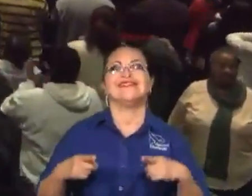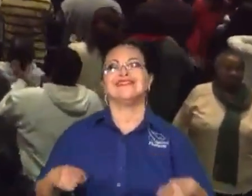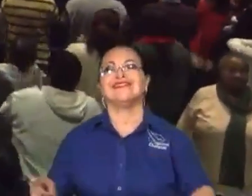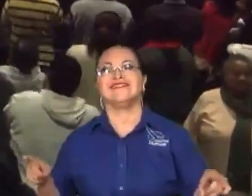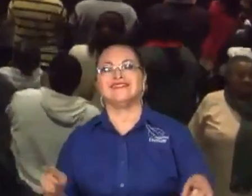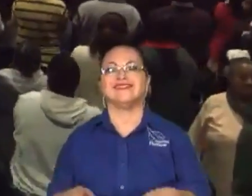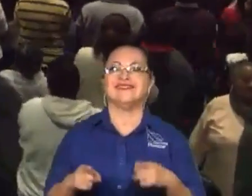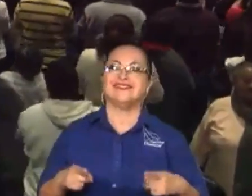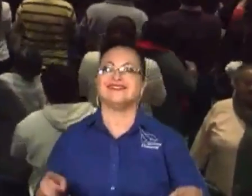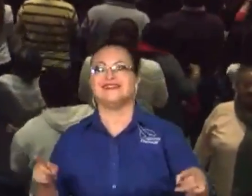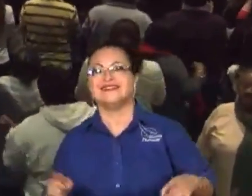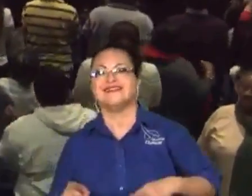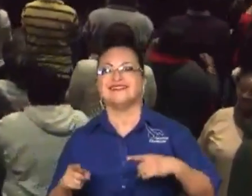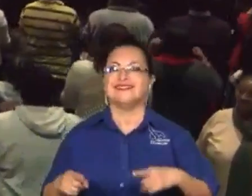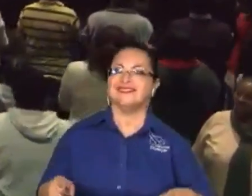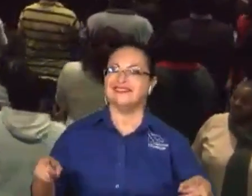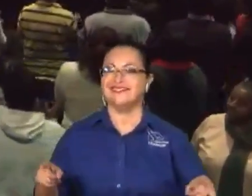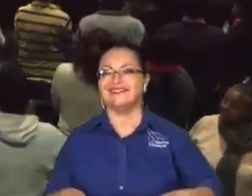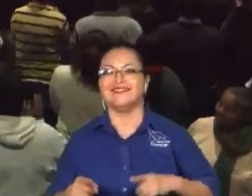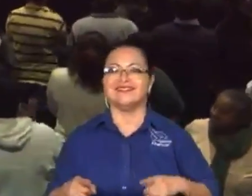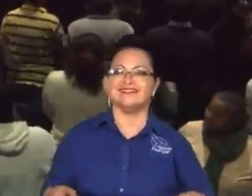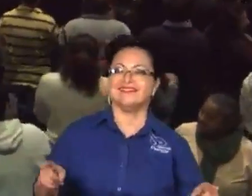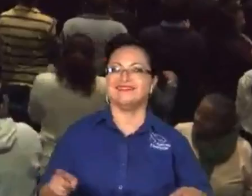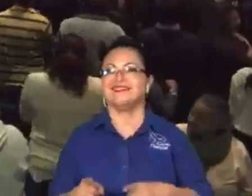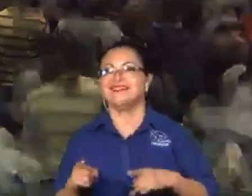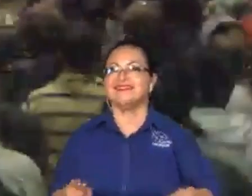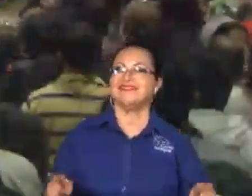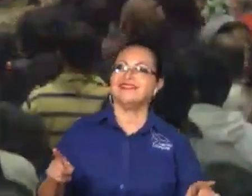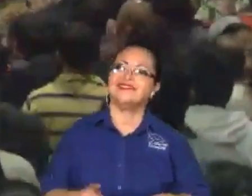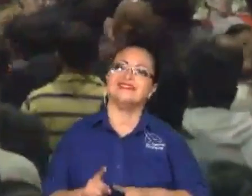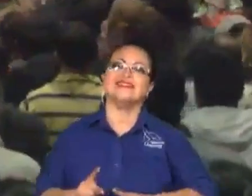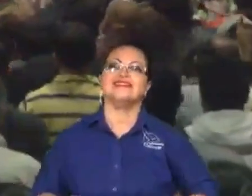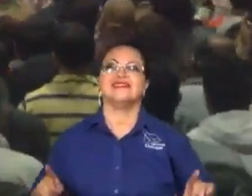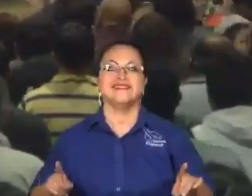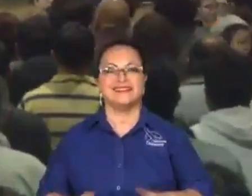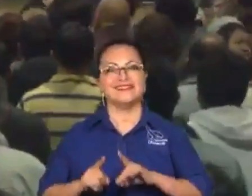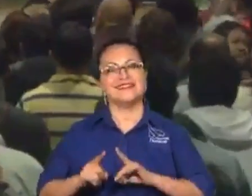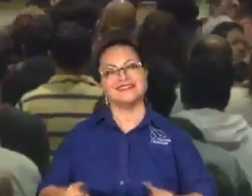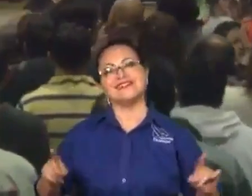Vamos, hagámosle fiesta al Rey.